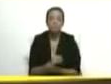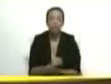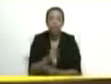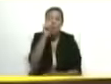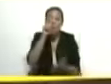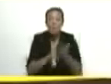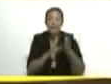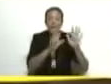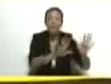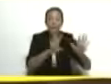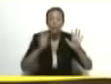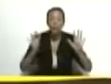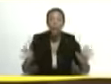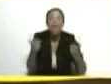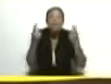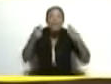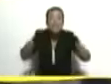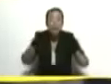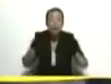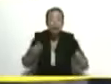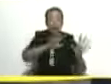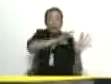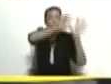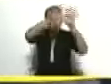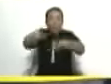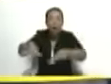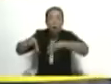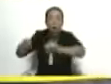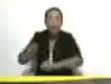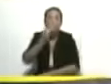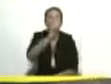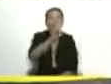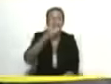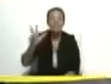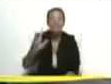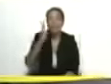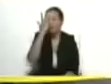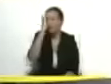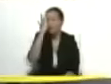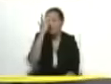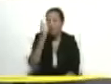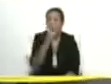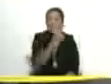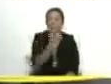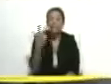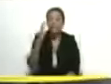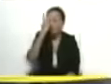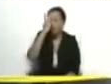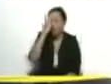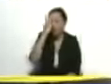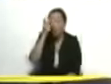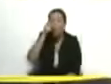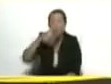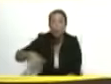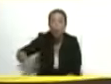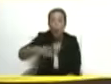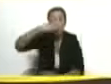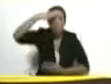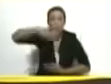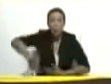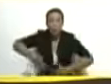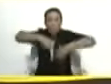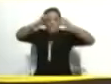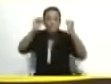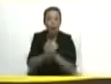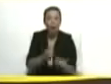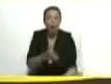2019. Intentaron invadir a Venezuela aquel 23 de febrero. Y el pueblo y la milicia y la Fuerza